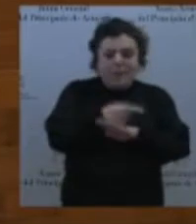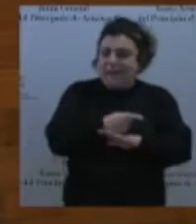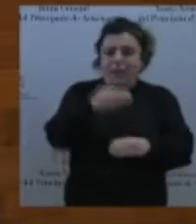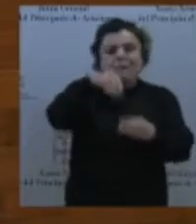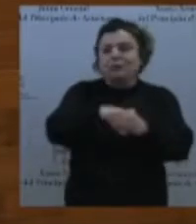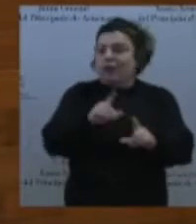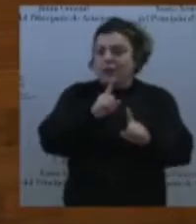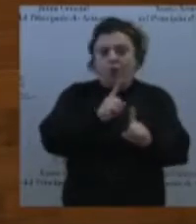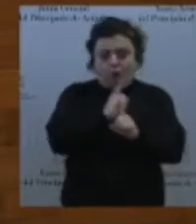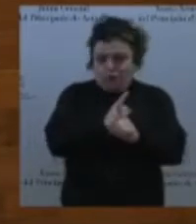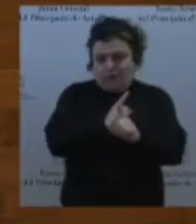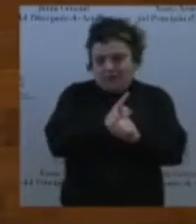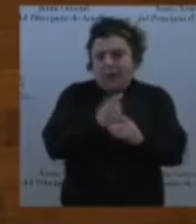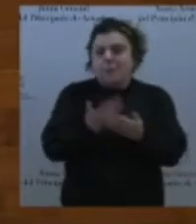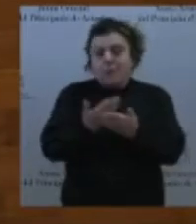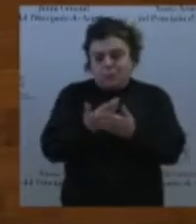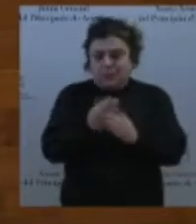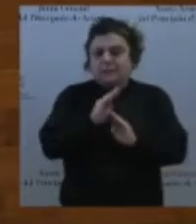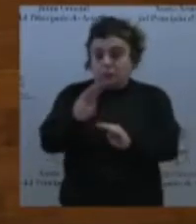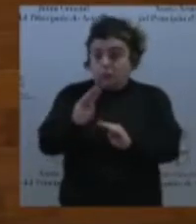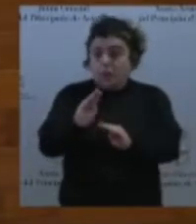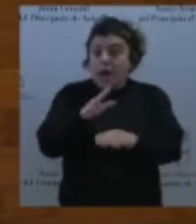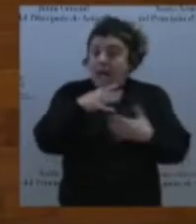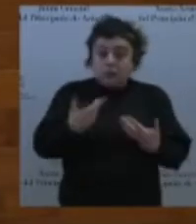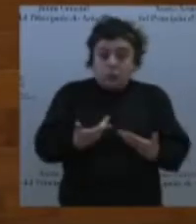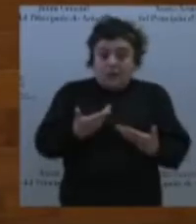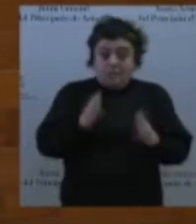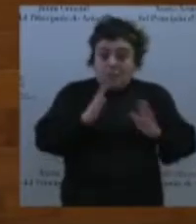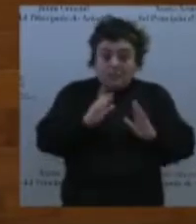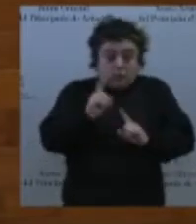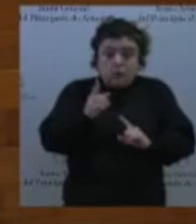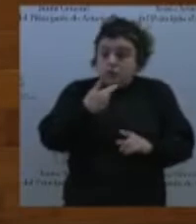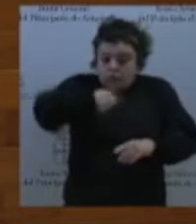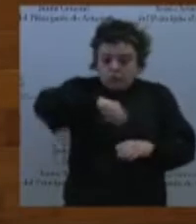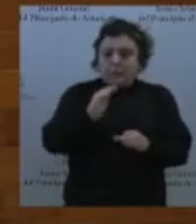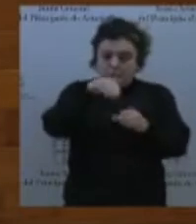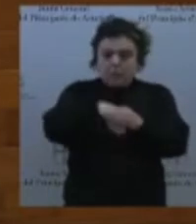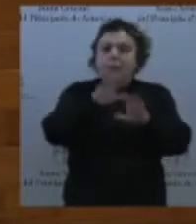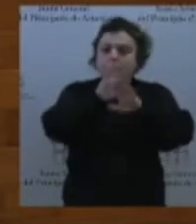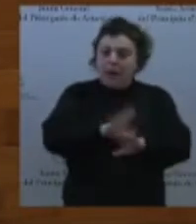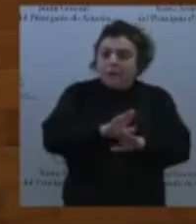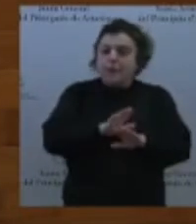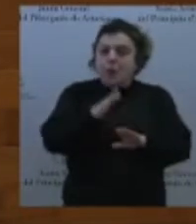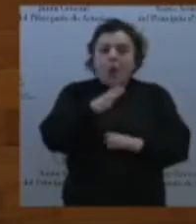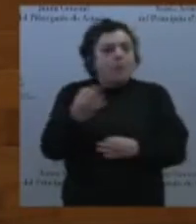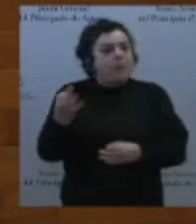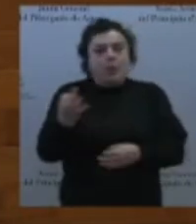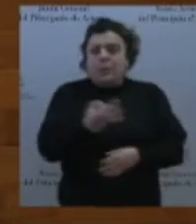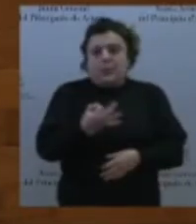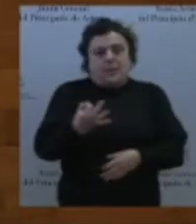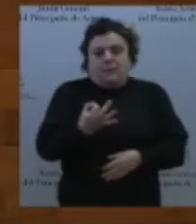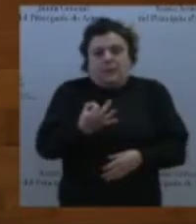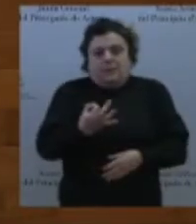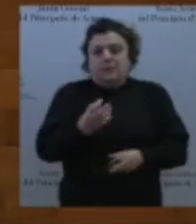es el caso, no es el momento, vamos a votar a favor, porque además hemos de sacar las cuestiones puramente